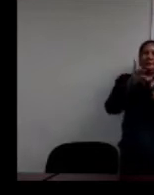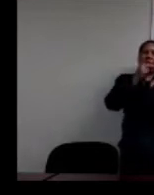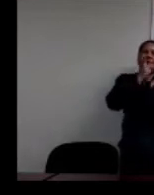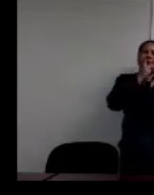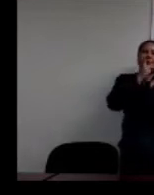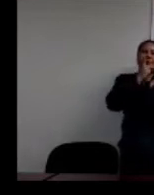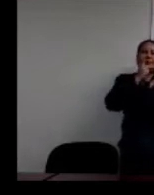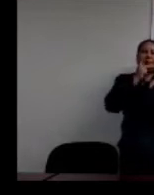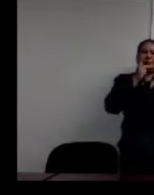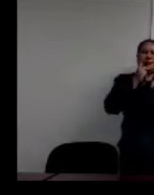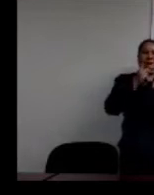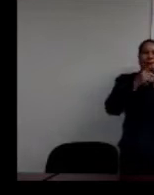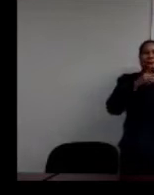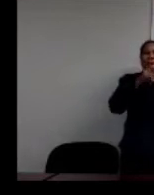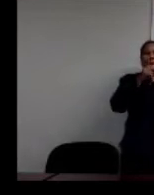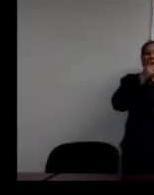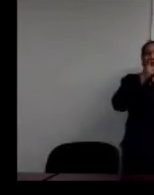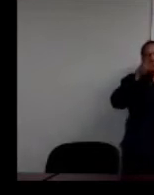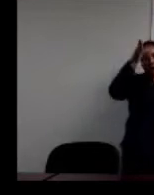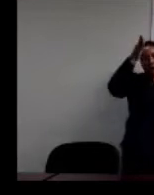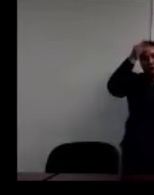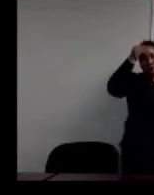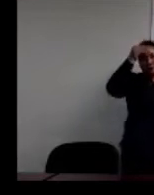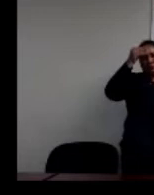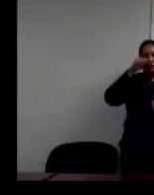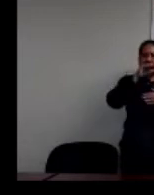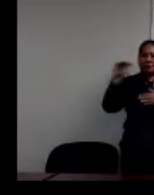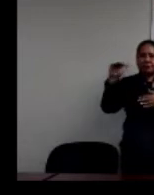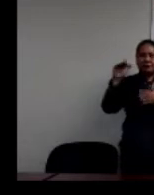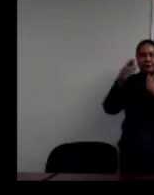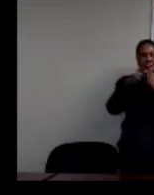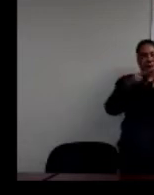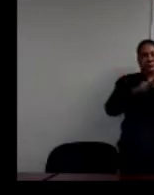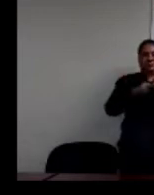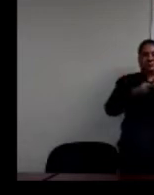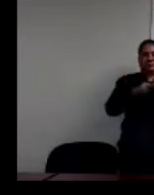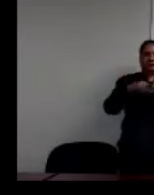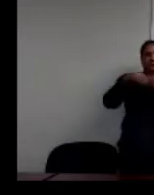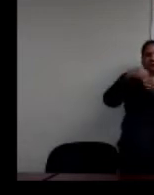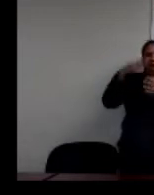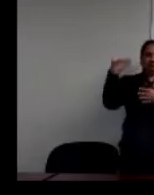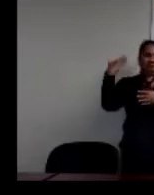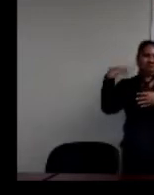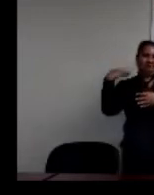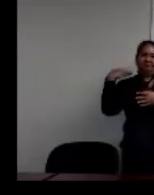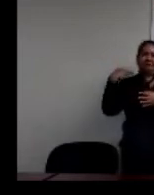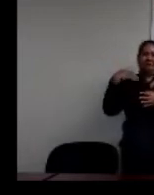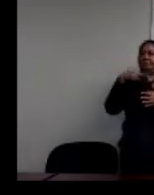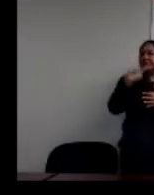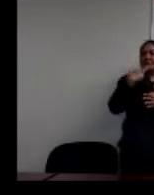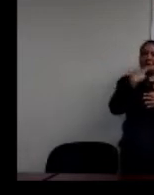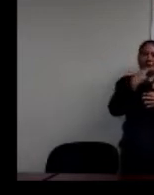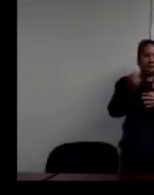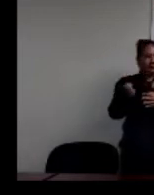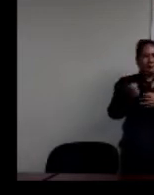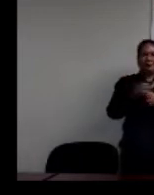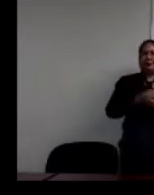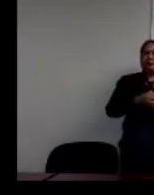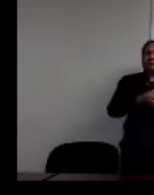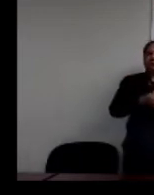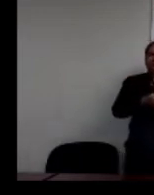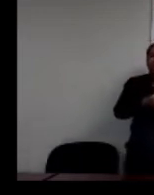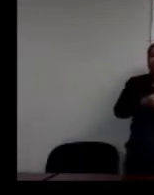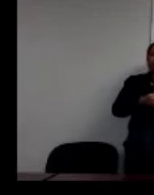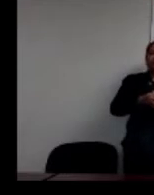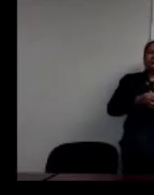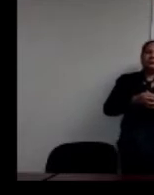no aprende o un límite de reglas, todo lo anterior no nos va a ayudar básicamente en